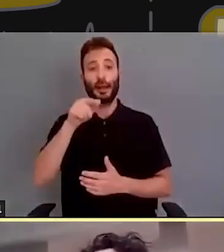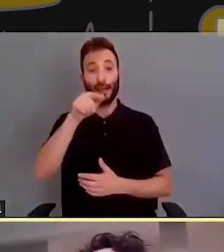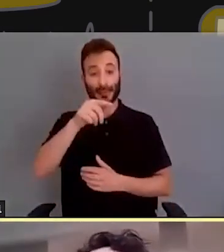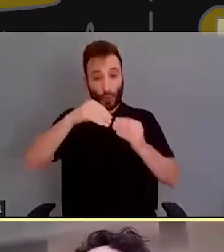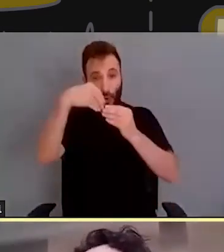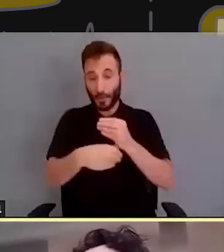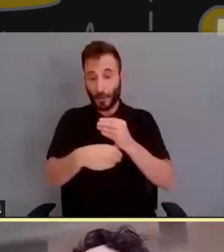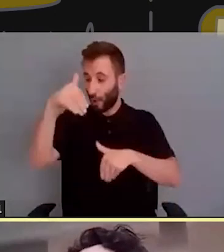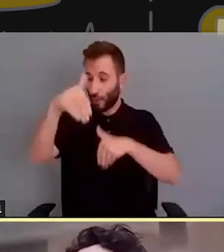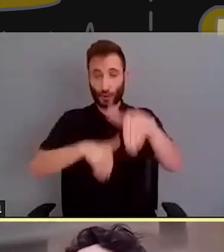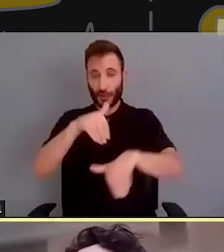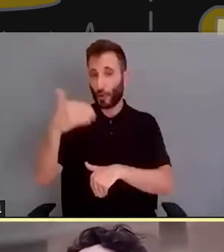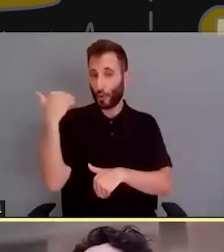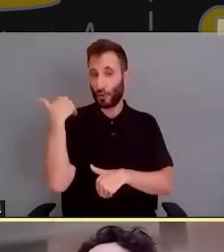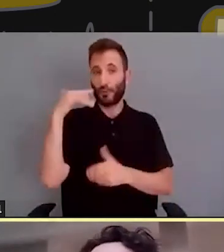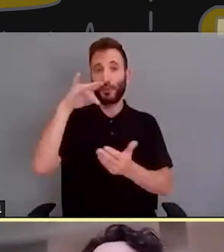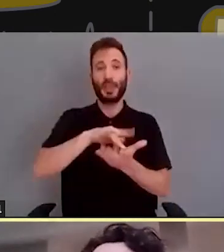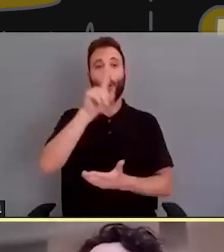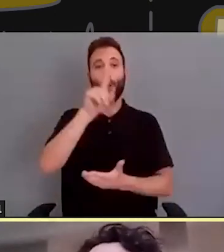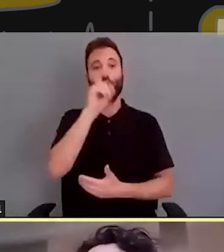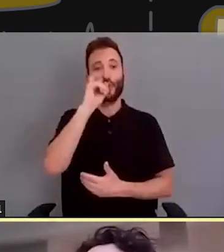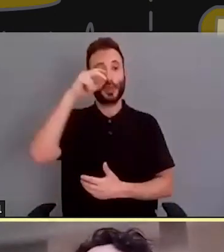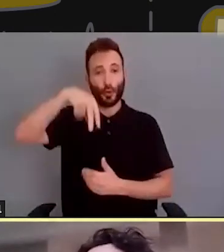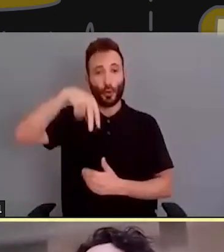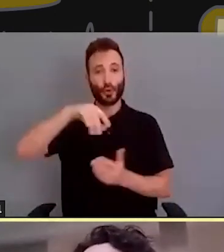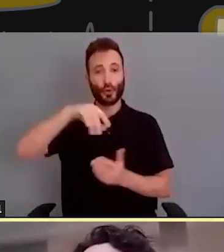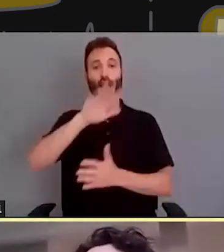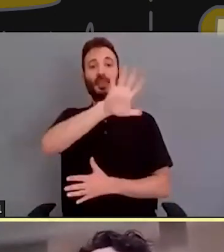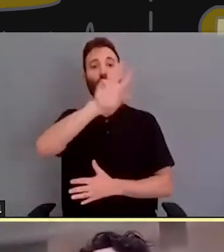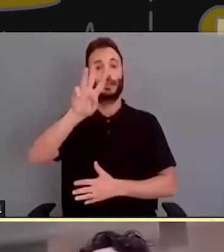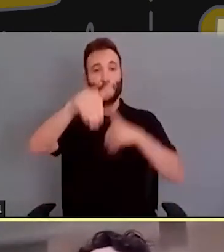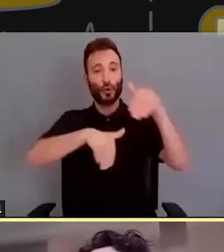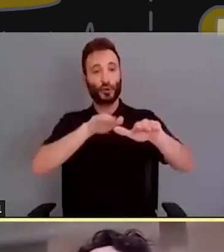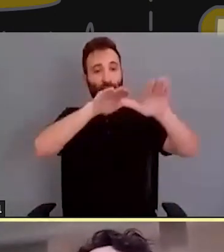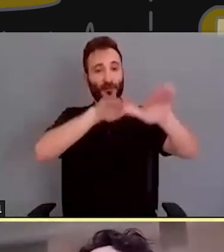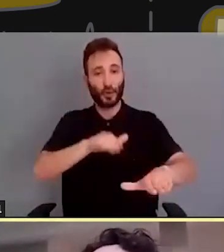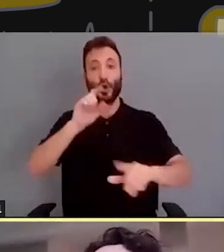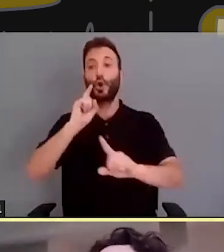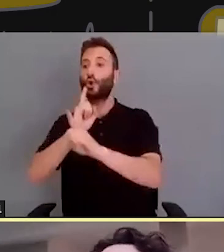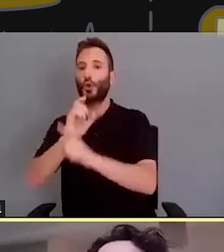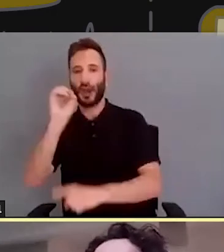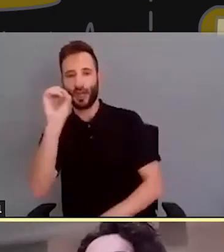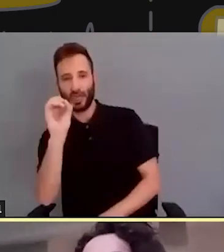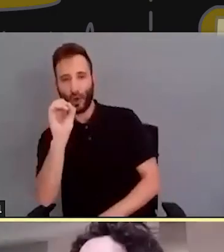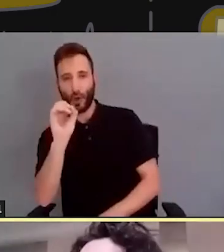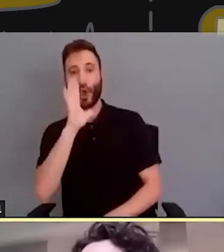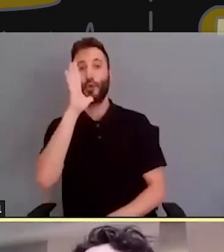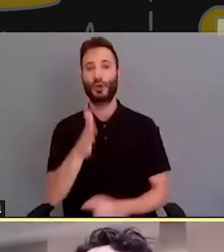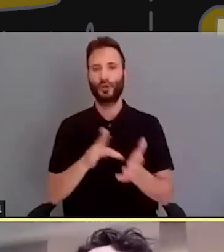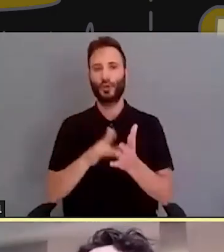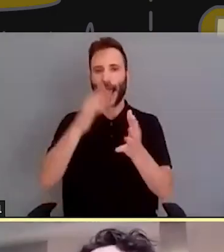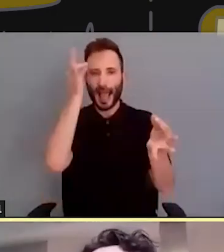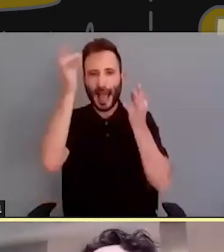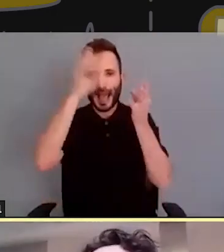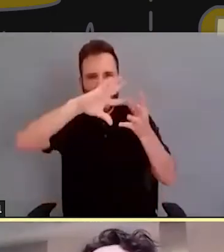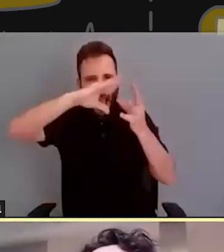votación ha sido aprobada el 1 de junio con 53 votos a favor y 0 votos en contra, con lo cual quedan los últimos ajustes editoriales